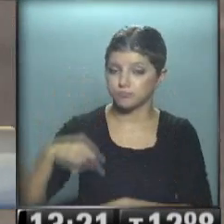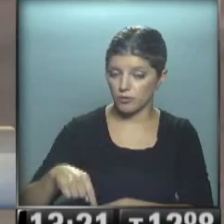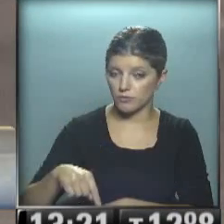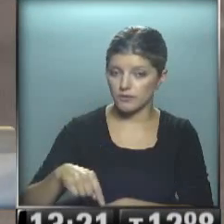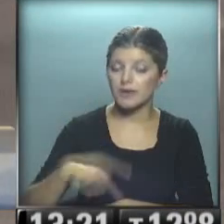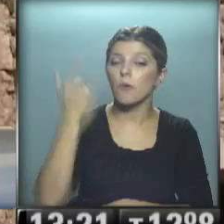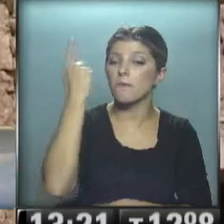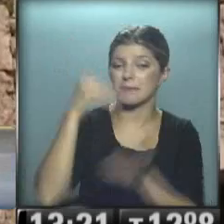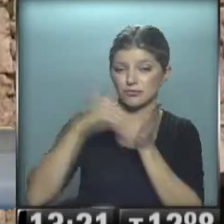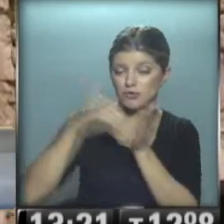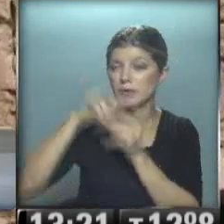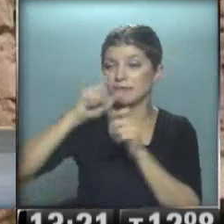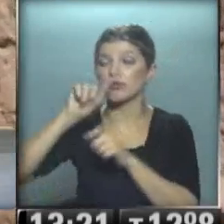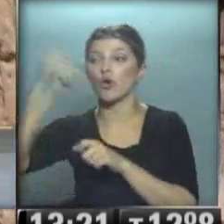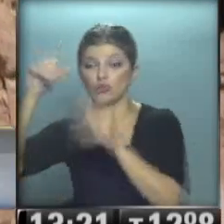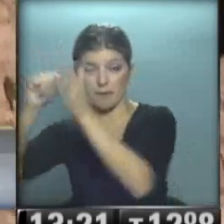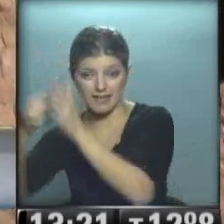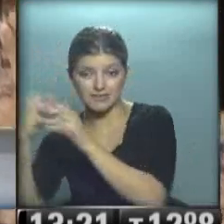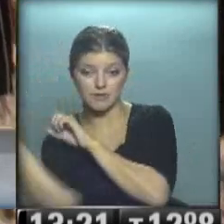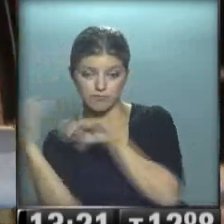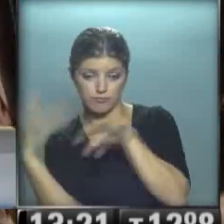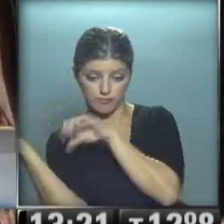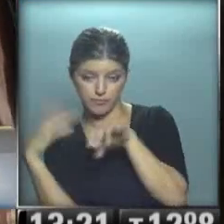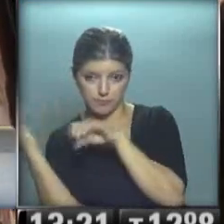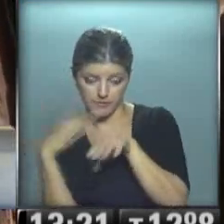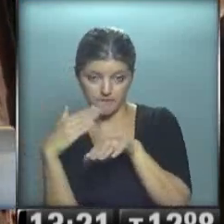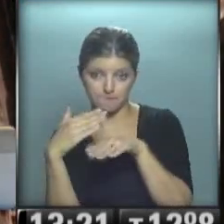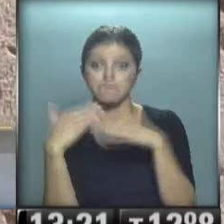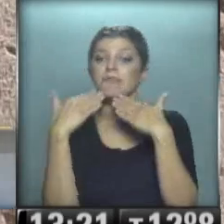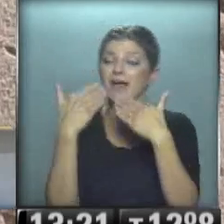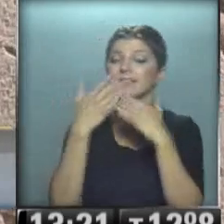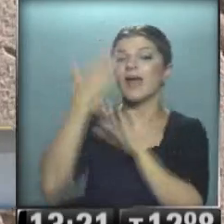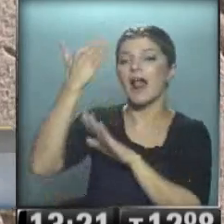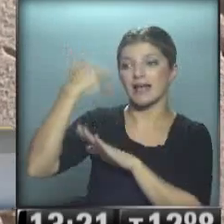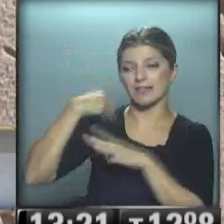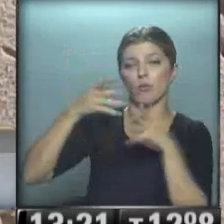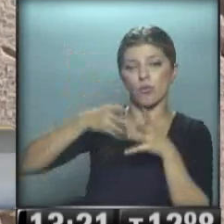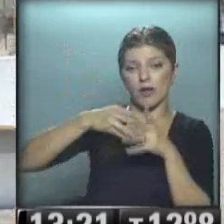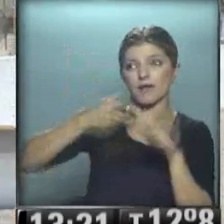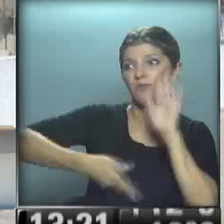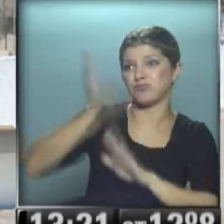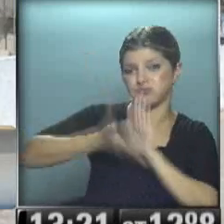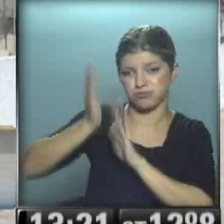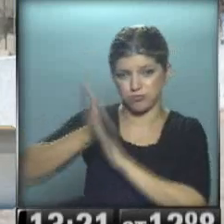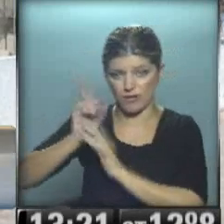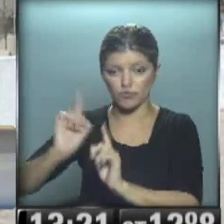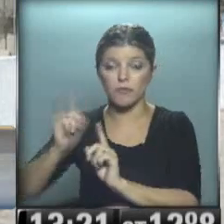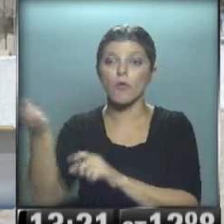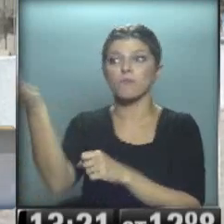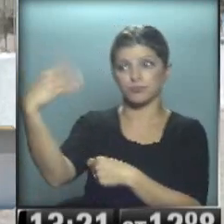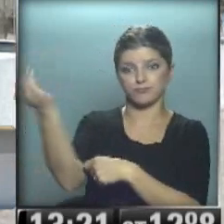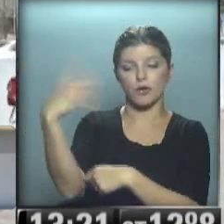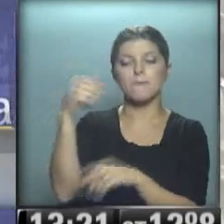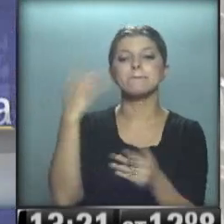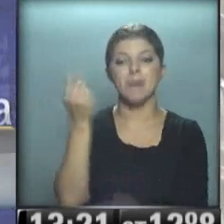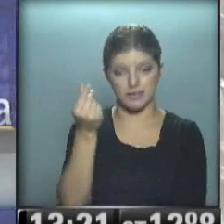de bosnios que viven fuera del país, producto de la diáspora a raíz de la guerra. La falta de avances en